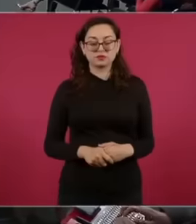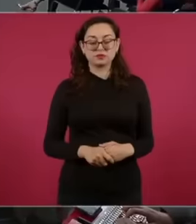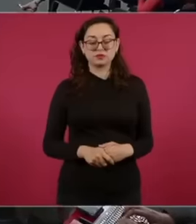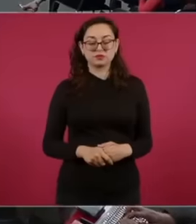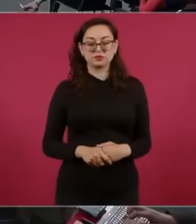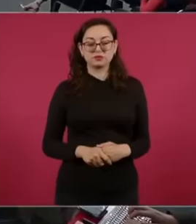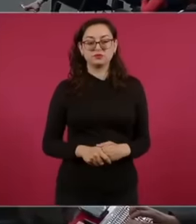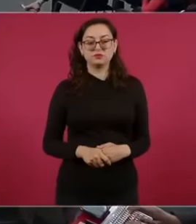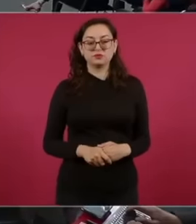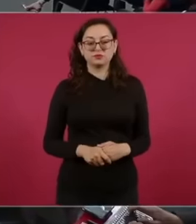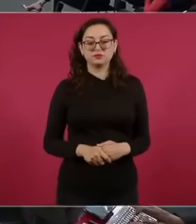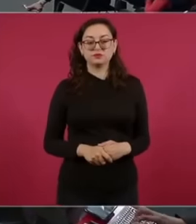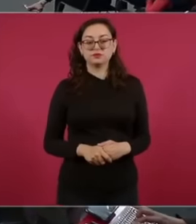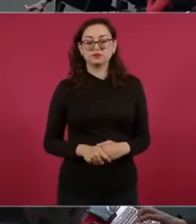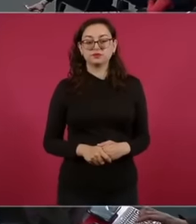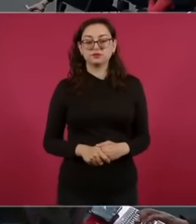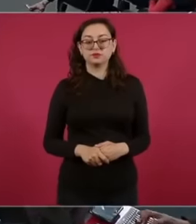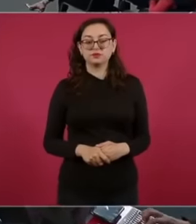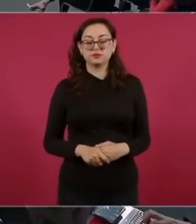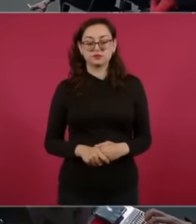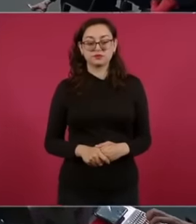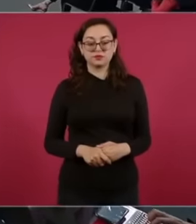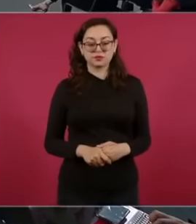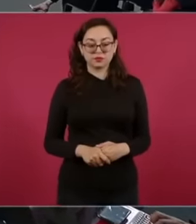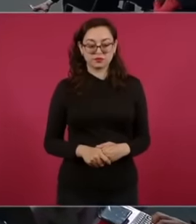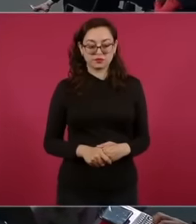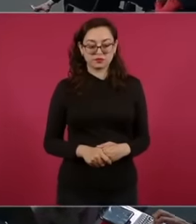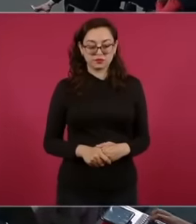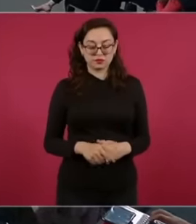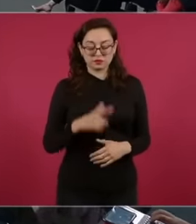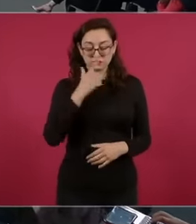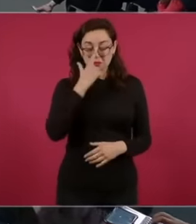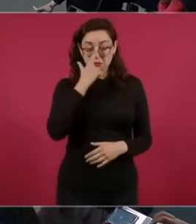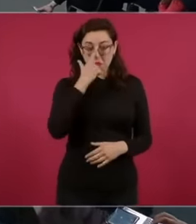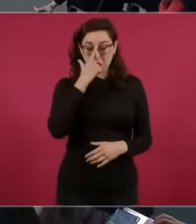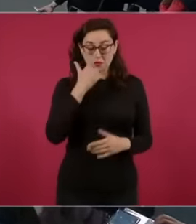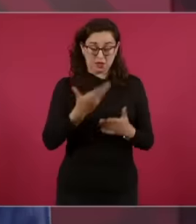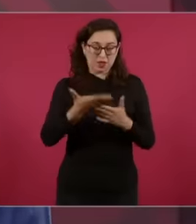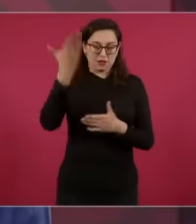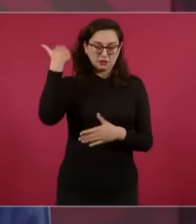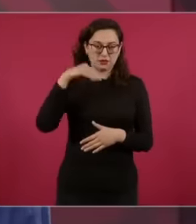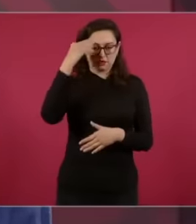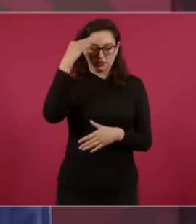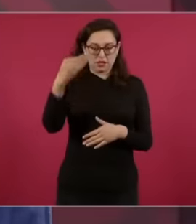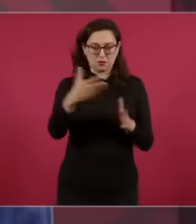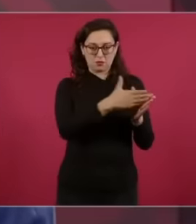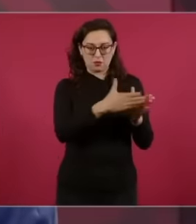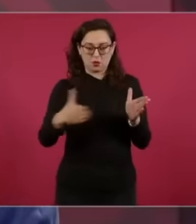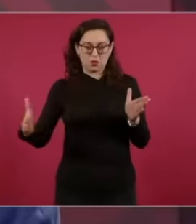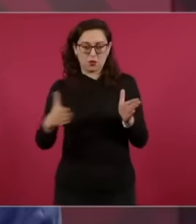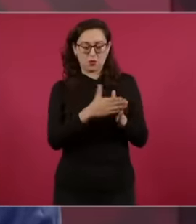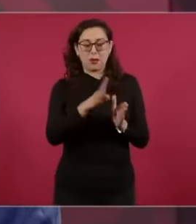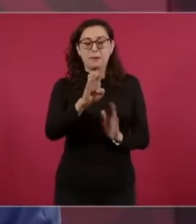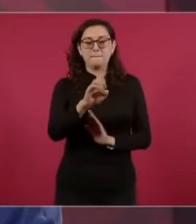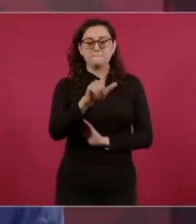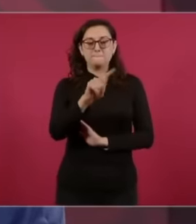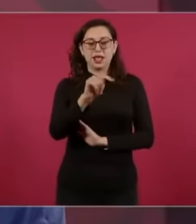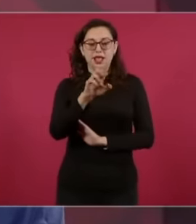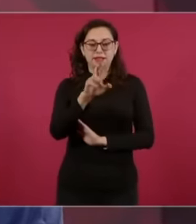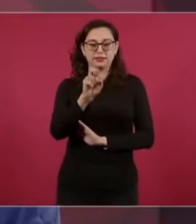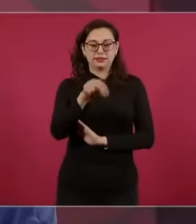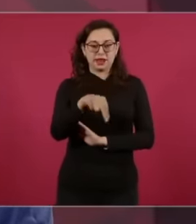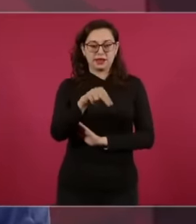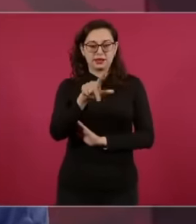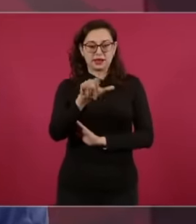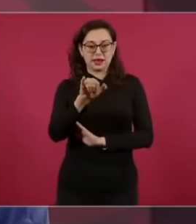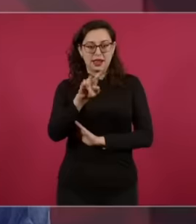cuando asesinaron a Beltrán Leyva, que se atrevió incluso a hacerlo público